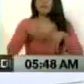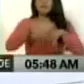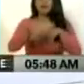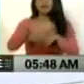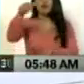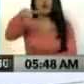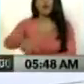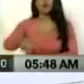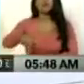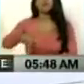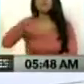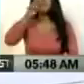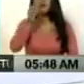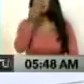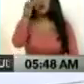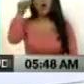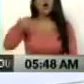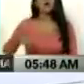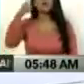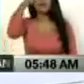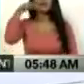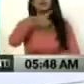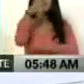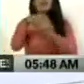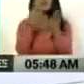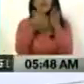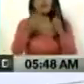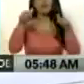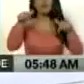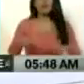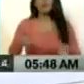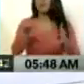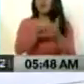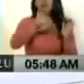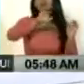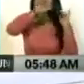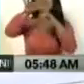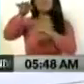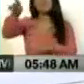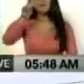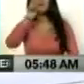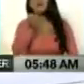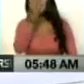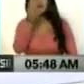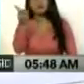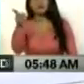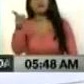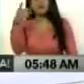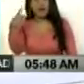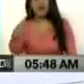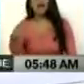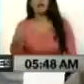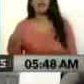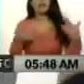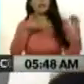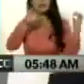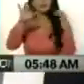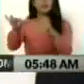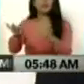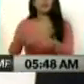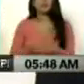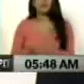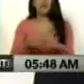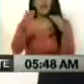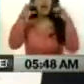Día Nacional del Estudiante y lo van a celebrar directamente en el Palacio de Miraflores. Vean la fotografía, revolución comunicacional,